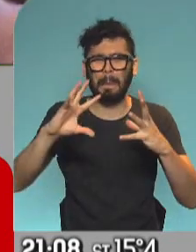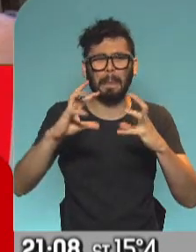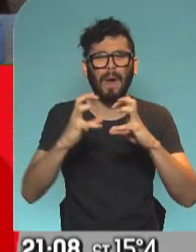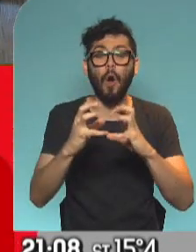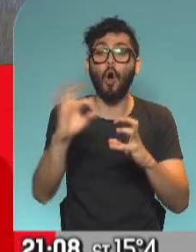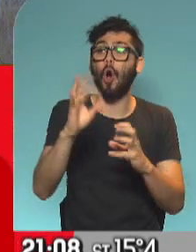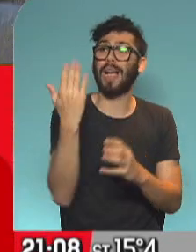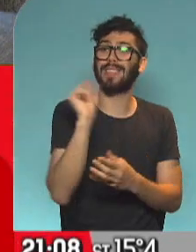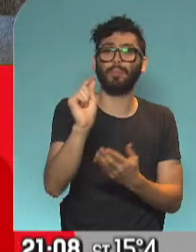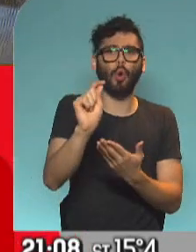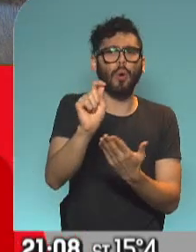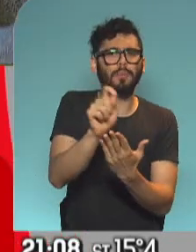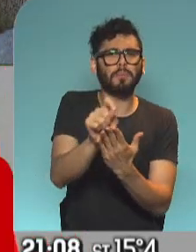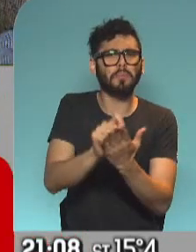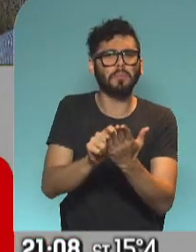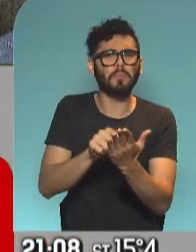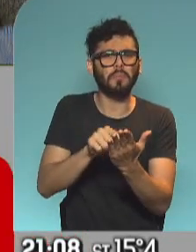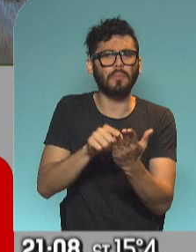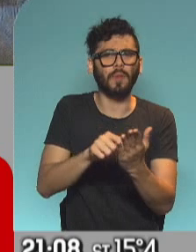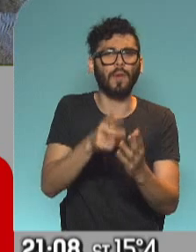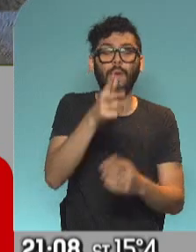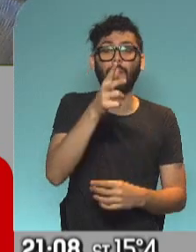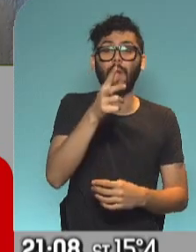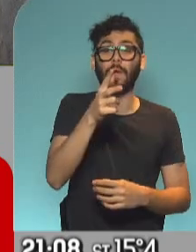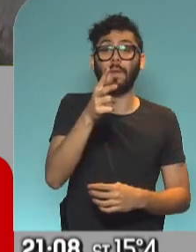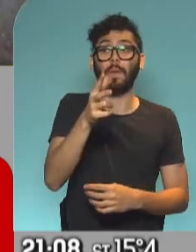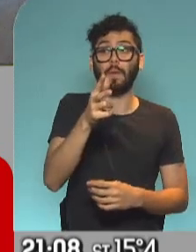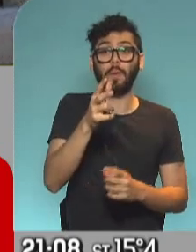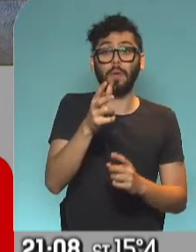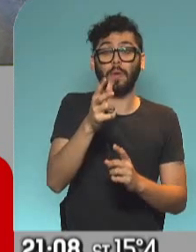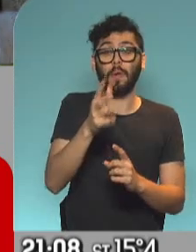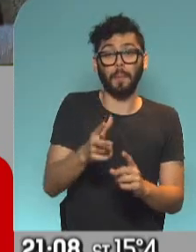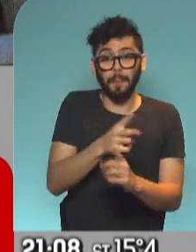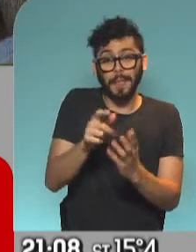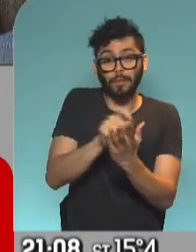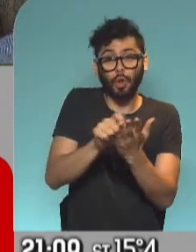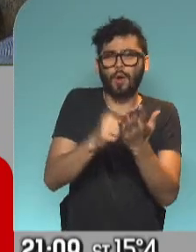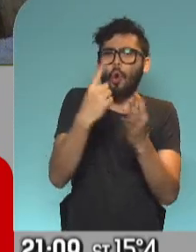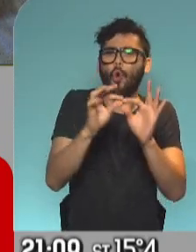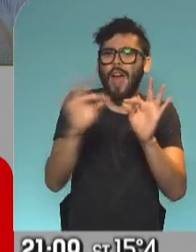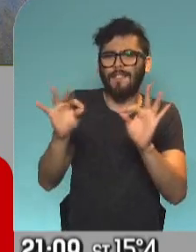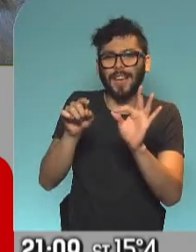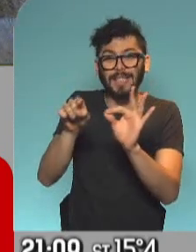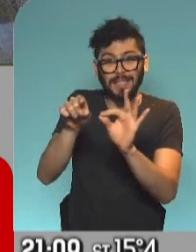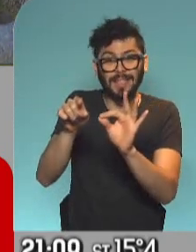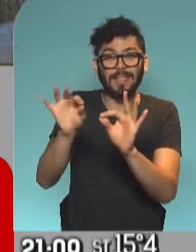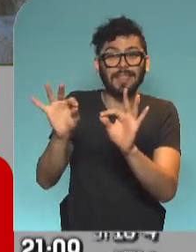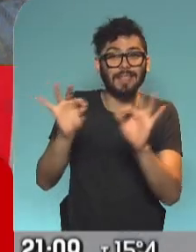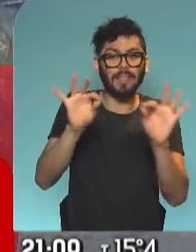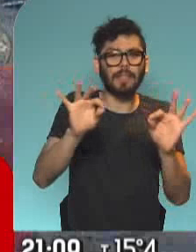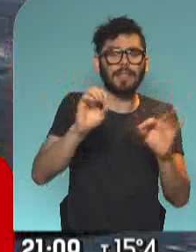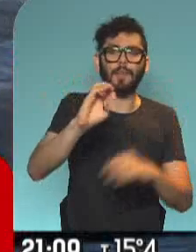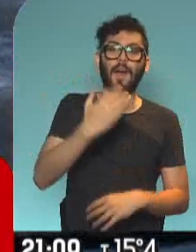celebración de la persona de Francisco de Asís, sacó, basándose en una frase de Francisco, Fratelli